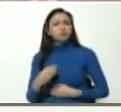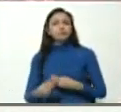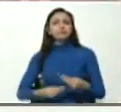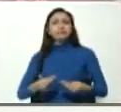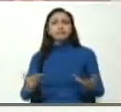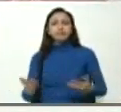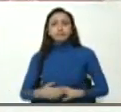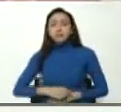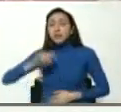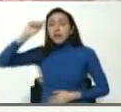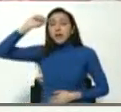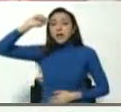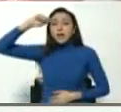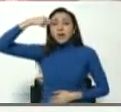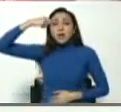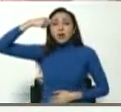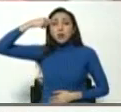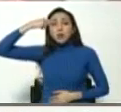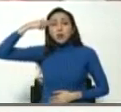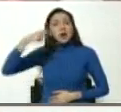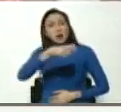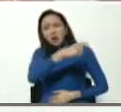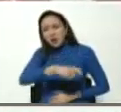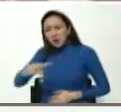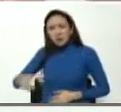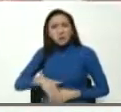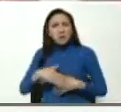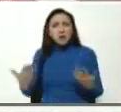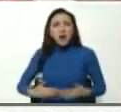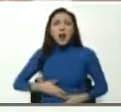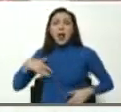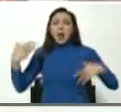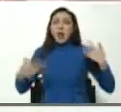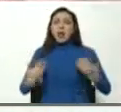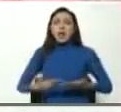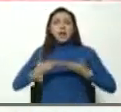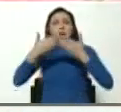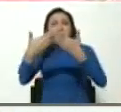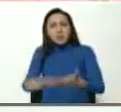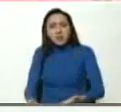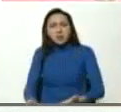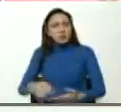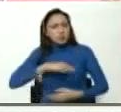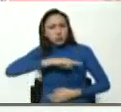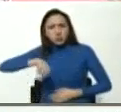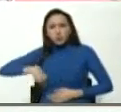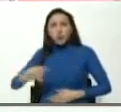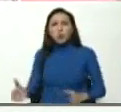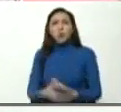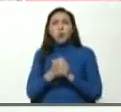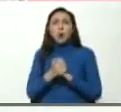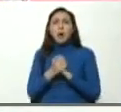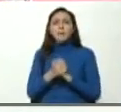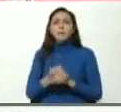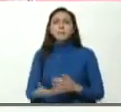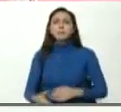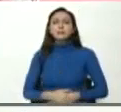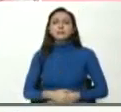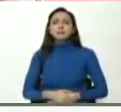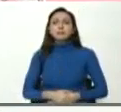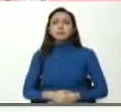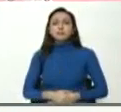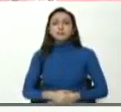recordar las alegrías que nos dieron en vida solo nos queda la